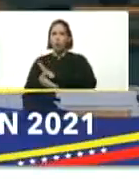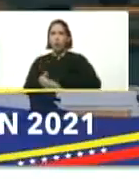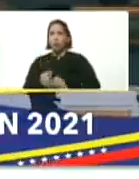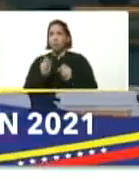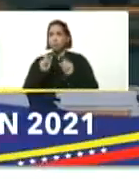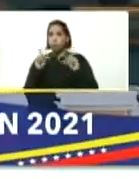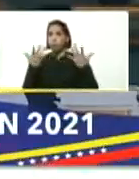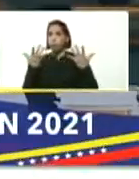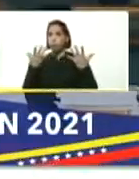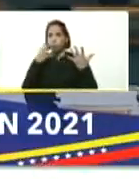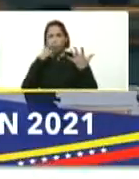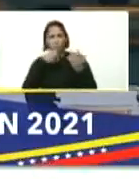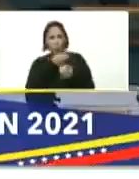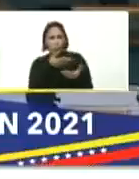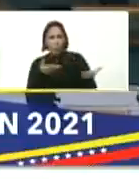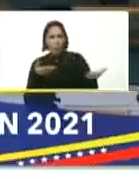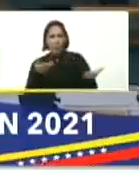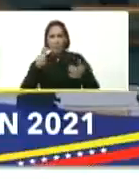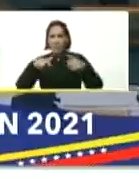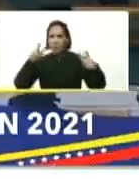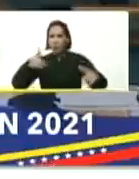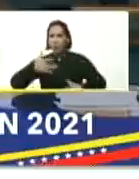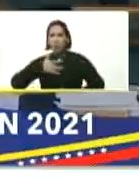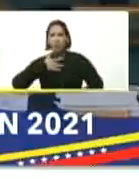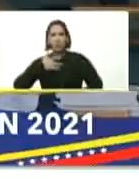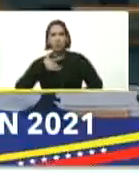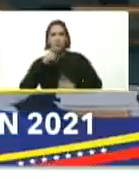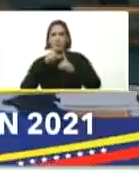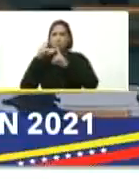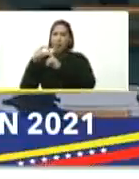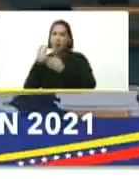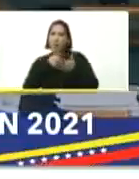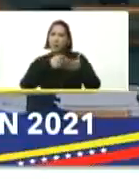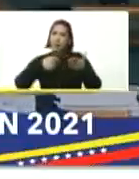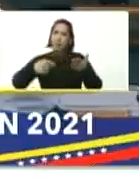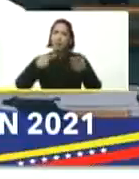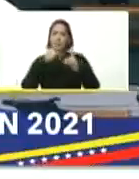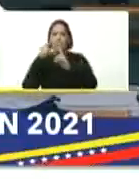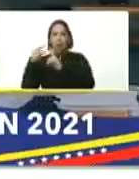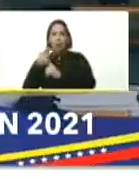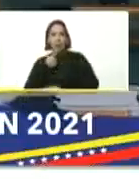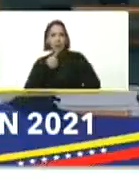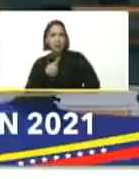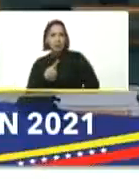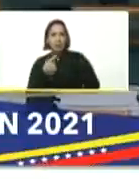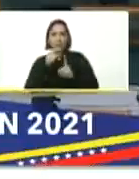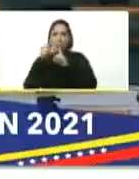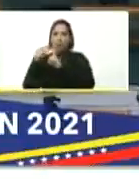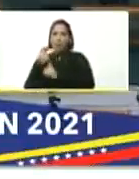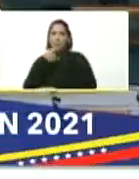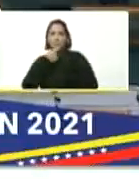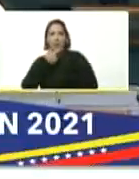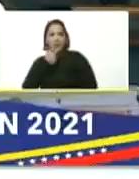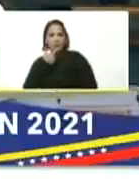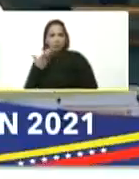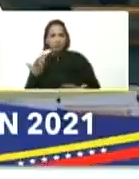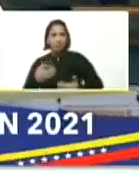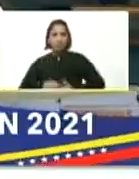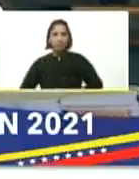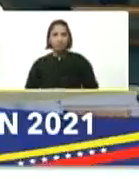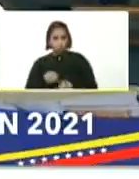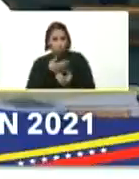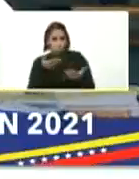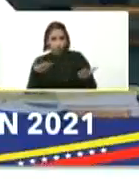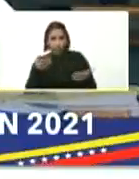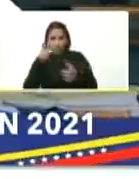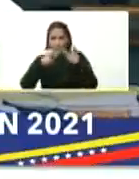maravilloso. Ustedes que son gente sensible de la palabra escrita, de la palabra dicha, de la palabra bella, ustedes que